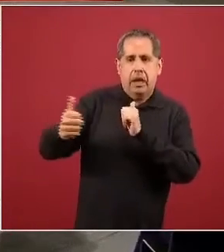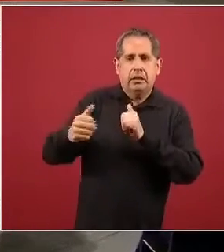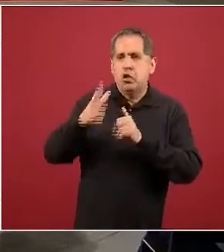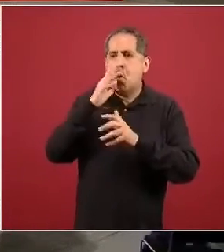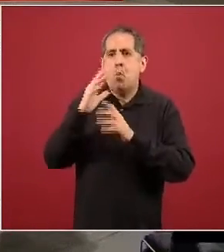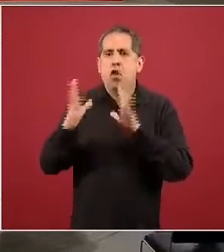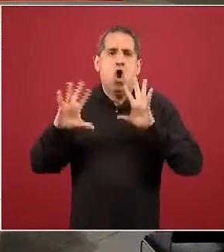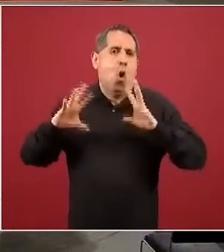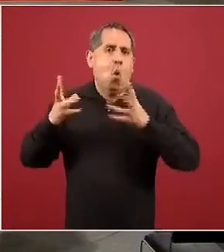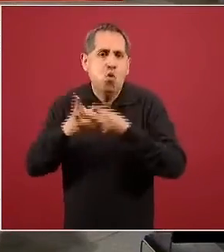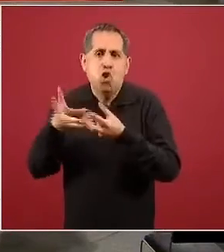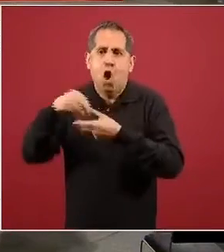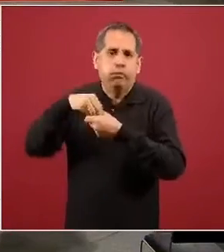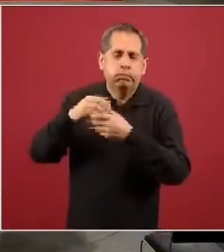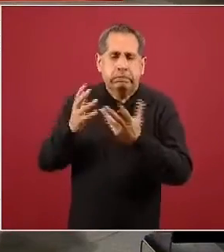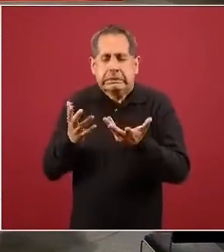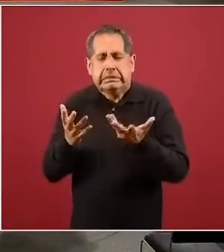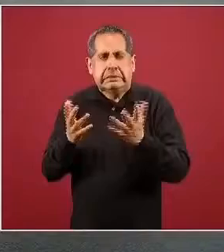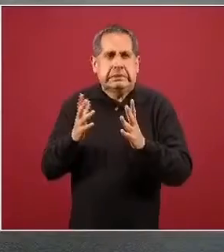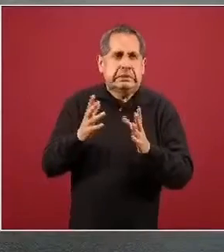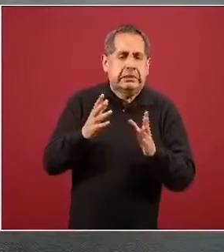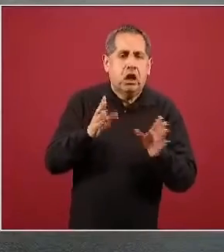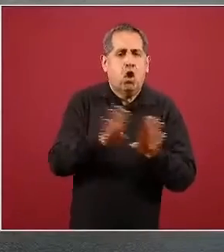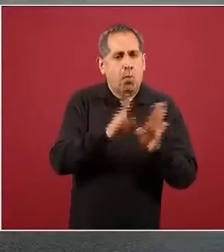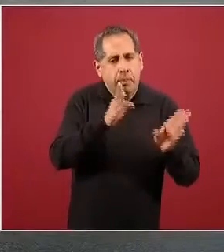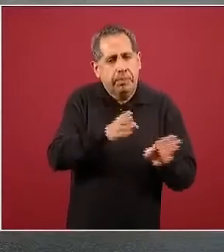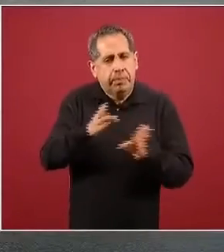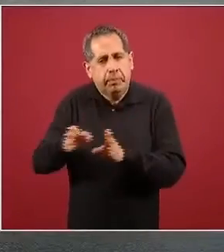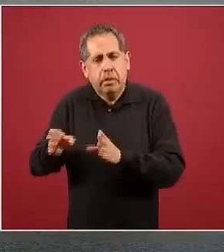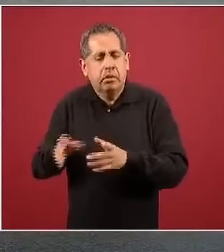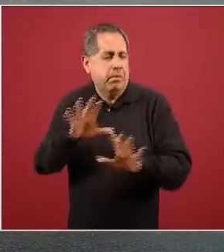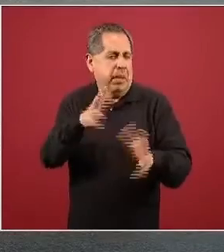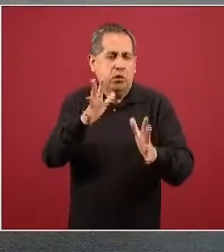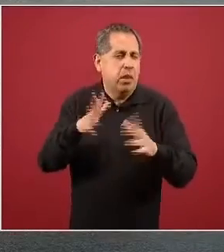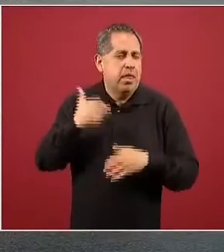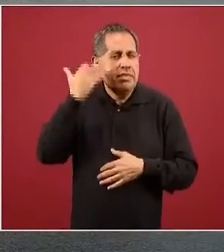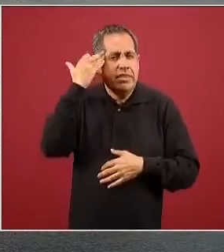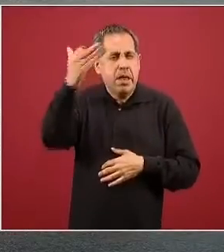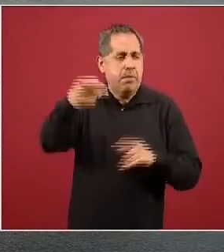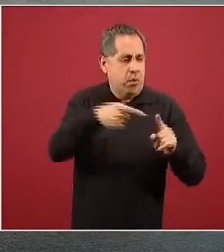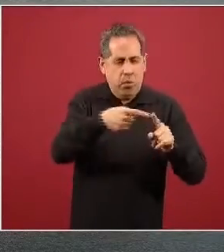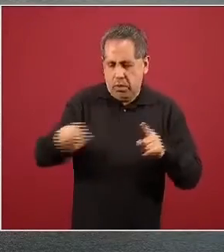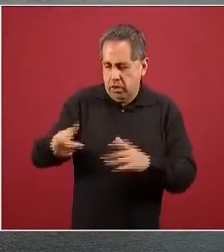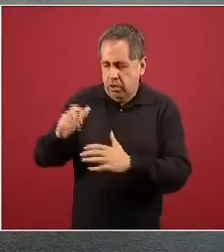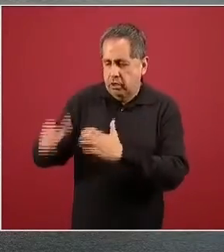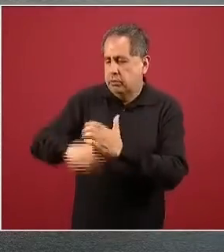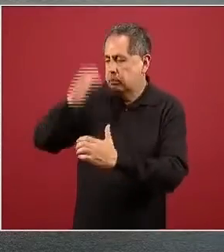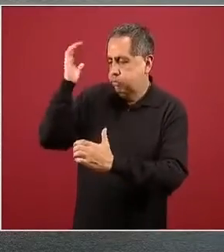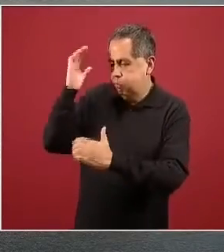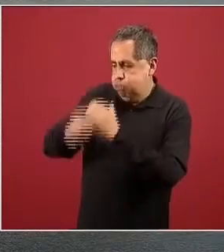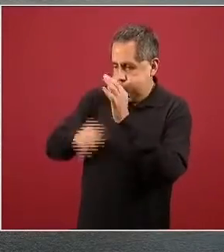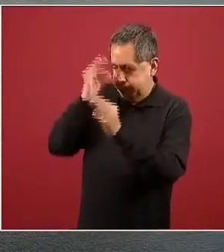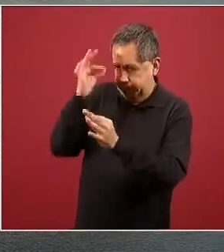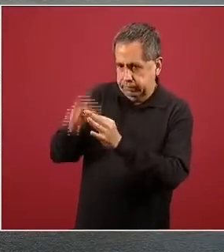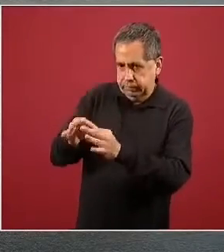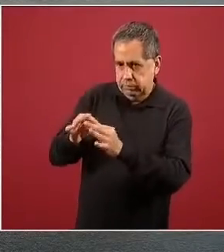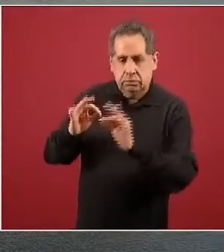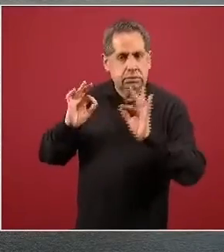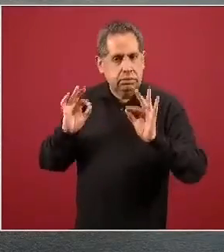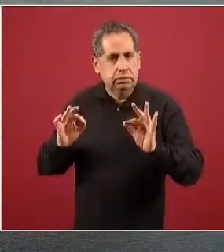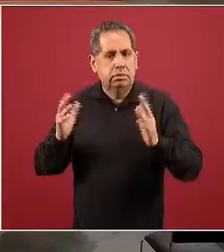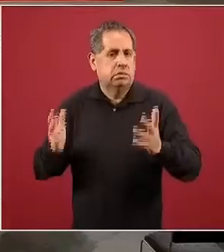estas entregas escalonadas. ¿Ustedes cuánto tiempo tienen previsto como realizar esta distribución